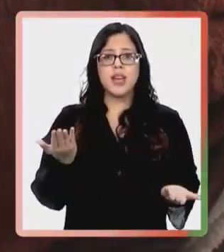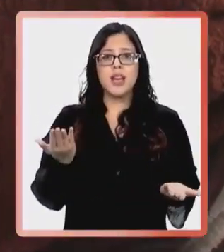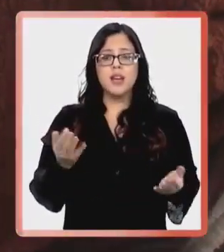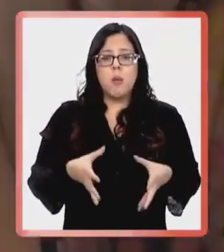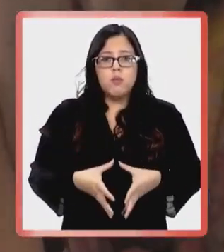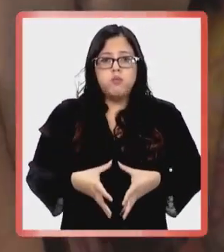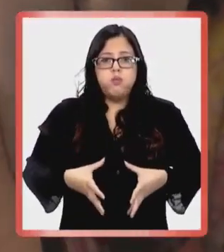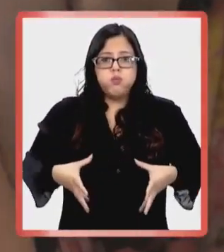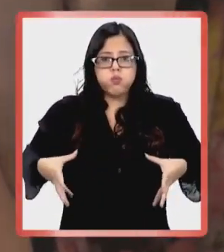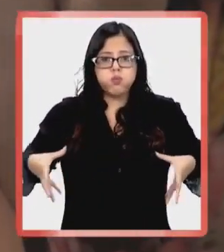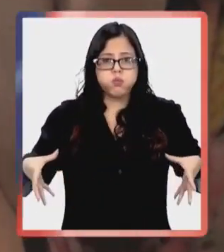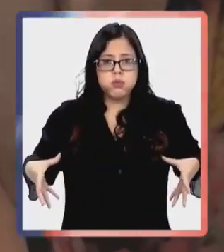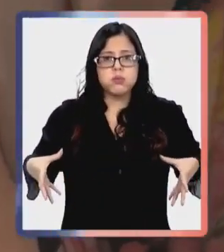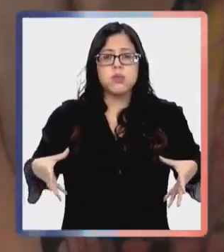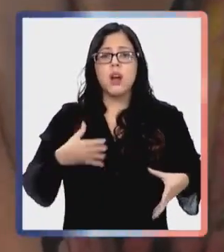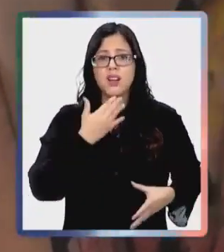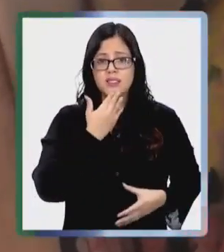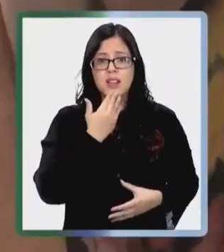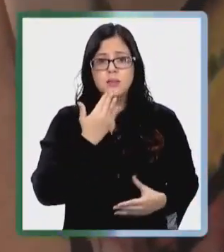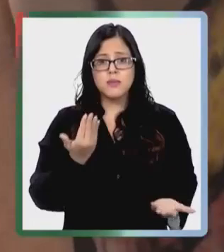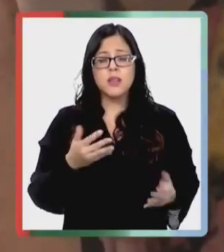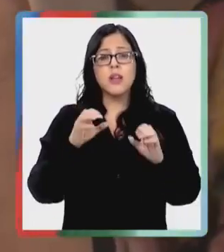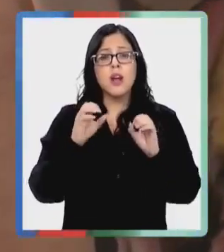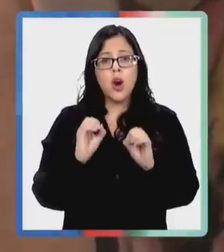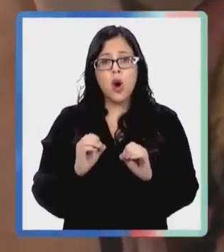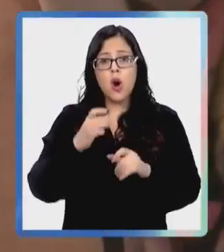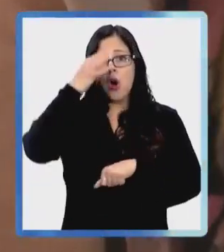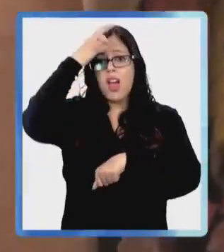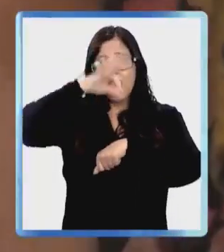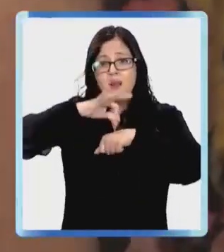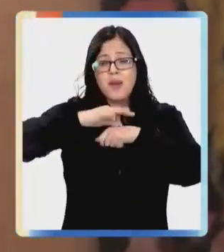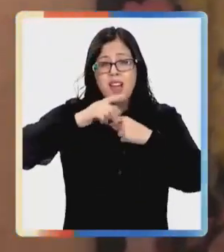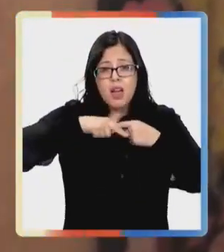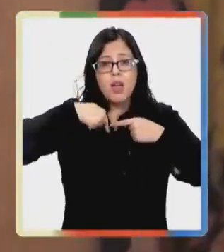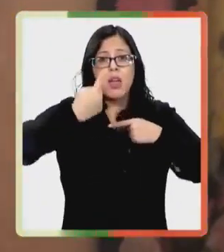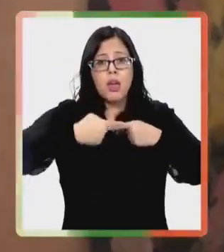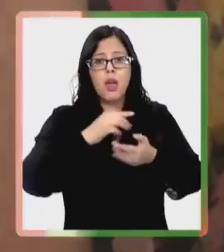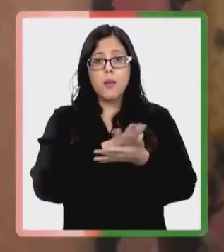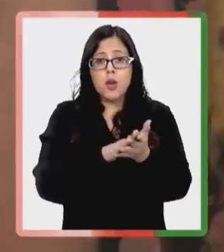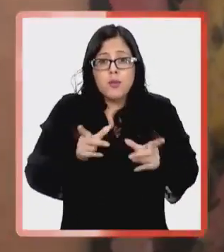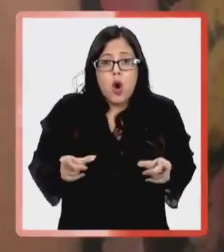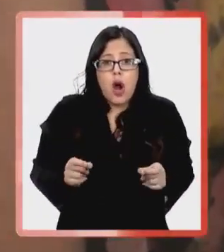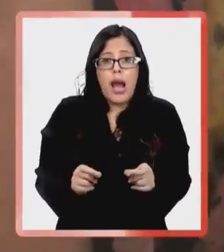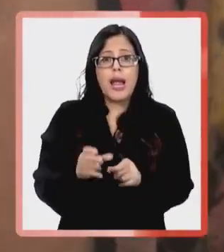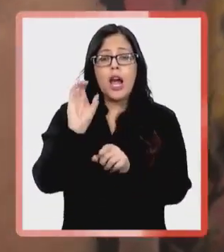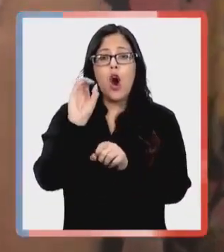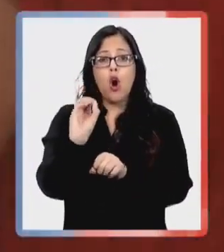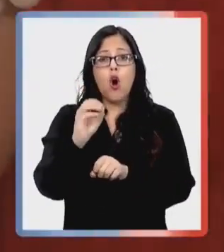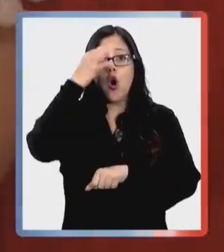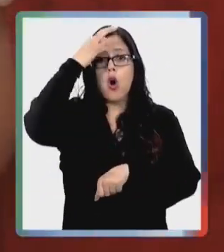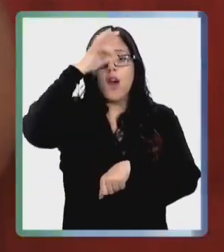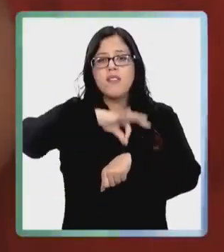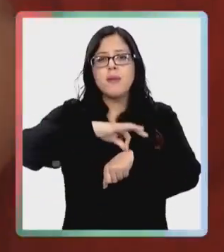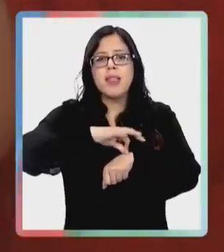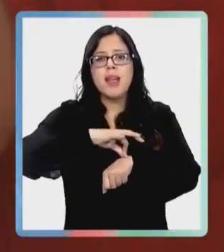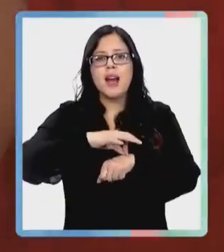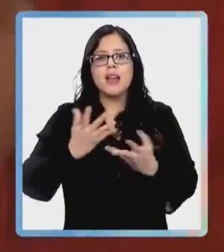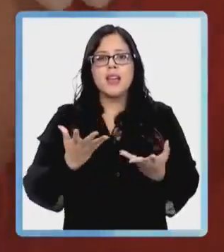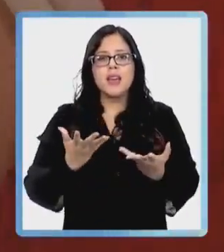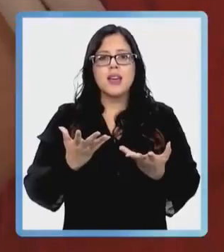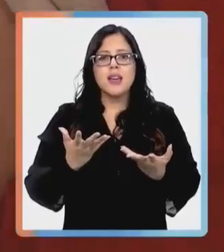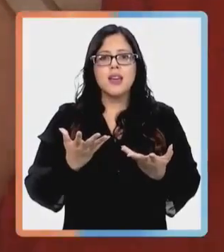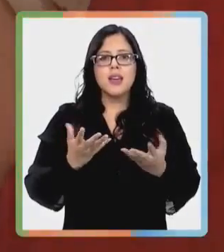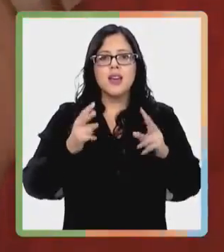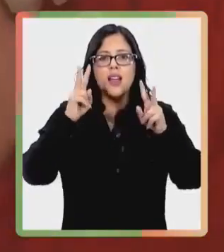tengan exceso de peso u obesidad, o que tengan alguna enfermedad crónica como un cáncer, o una enfermedad, perdón,